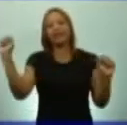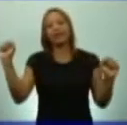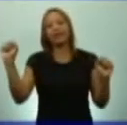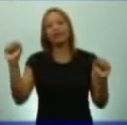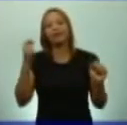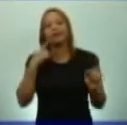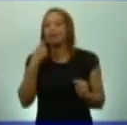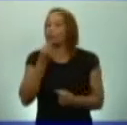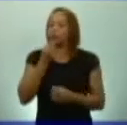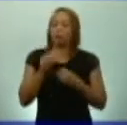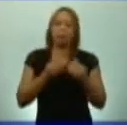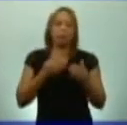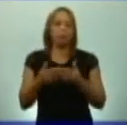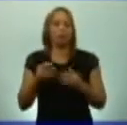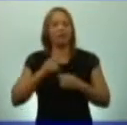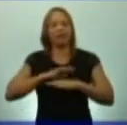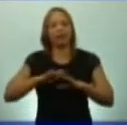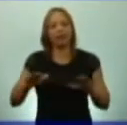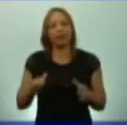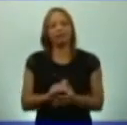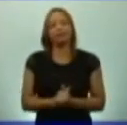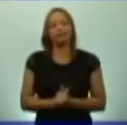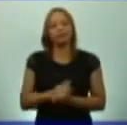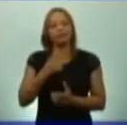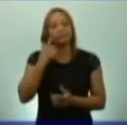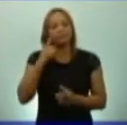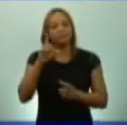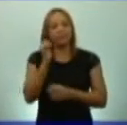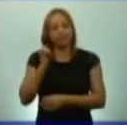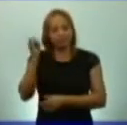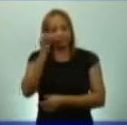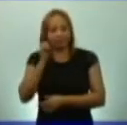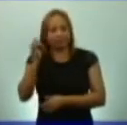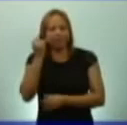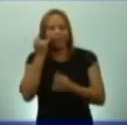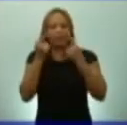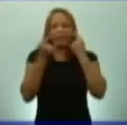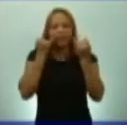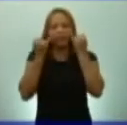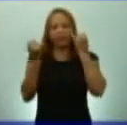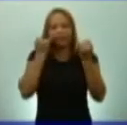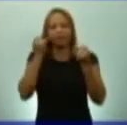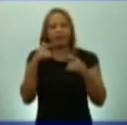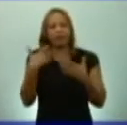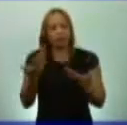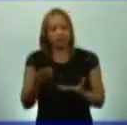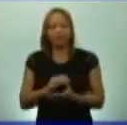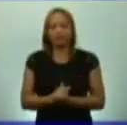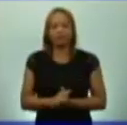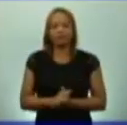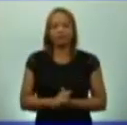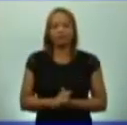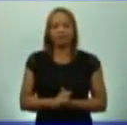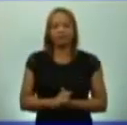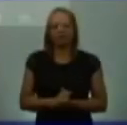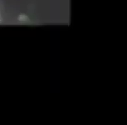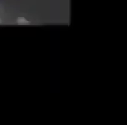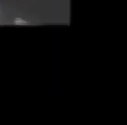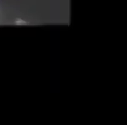cualquier precio. Observe el video e identifica de qué agresión se trata.